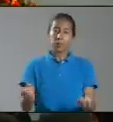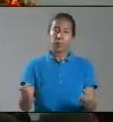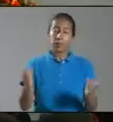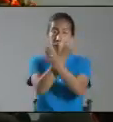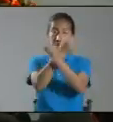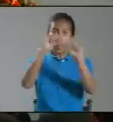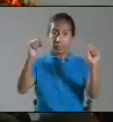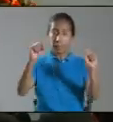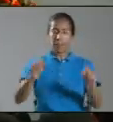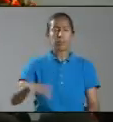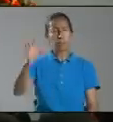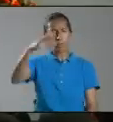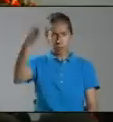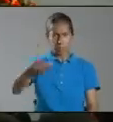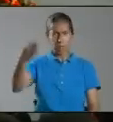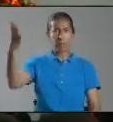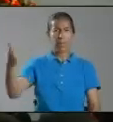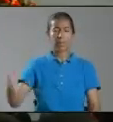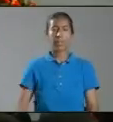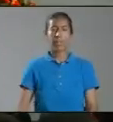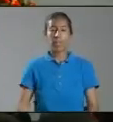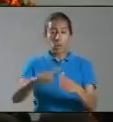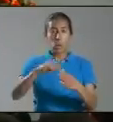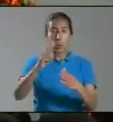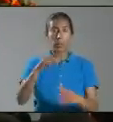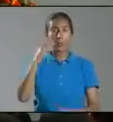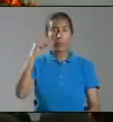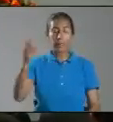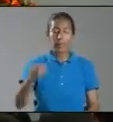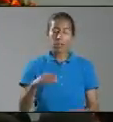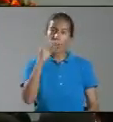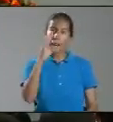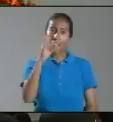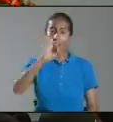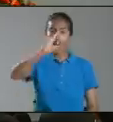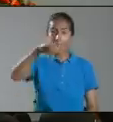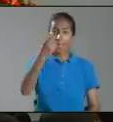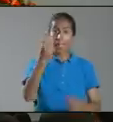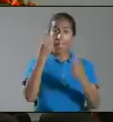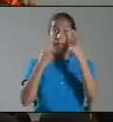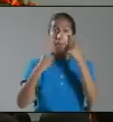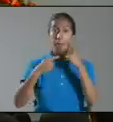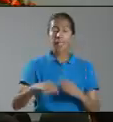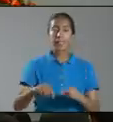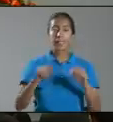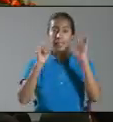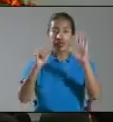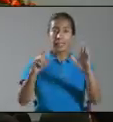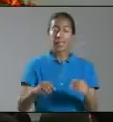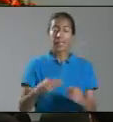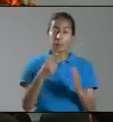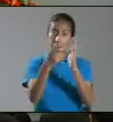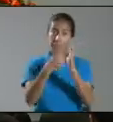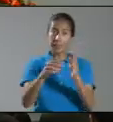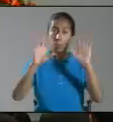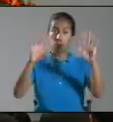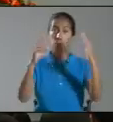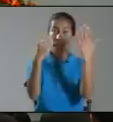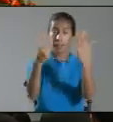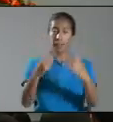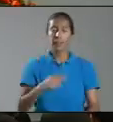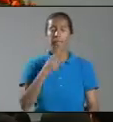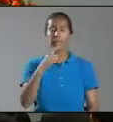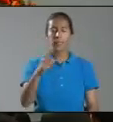definitivamente, cuando el Señor está hablando en Jeremías 6:16, anden por el buen camino. Está